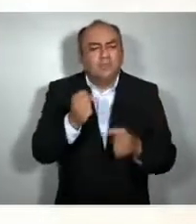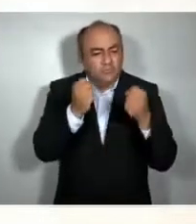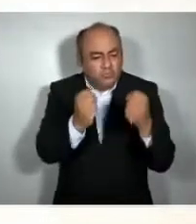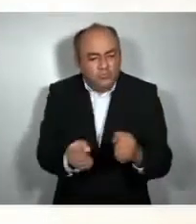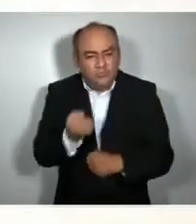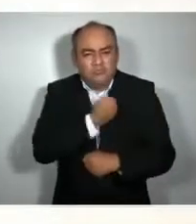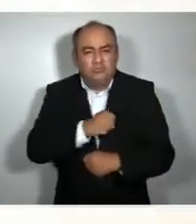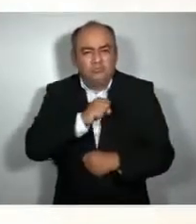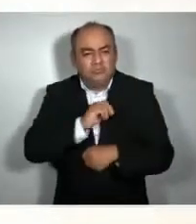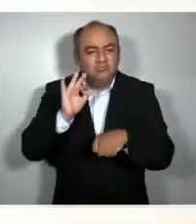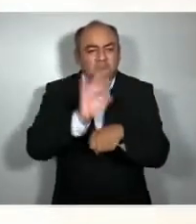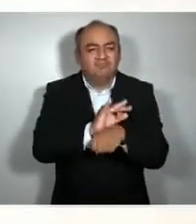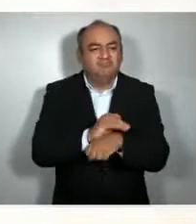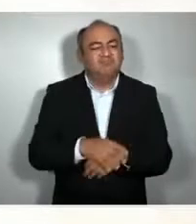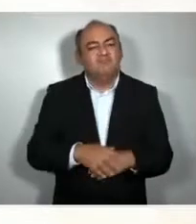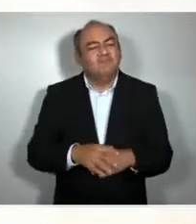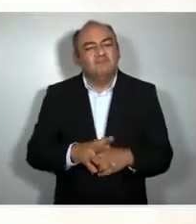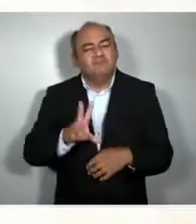los trabajadores.